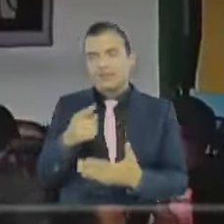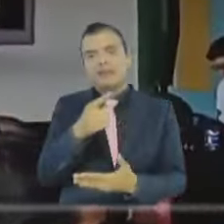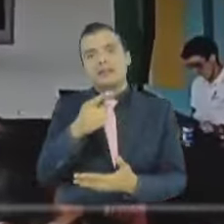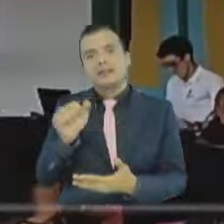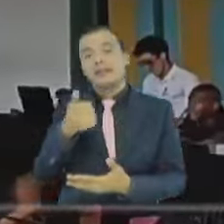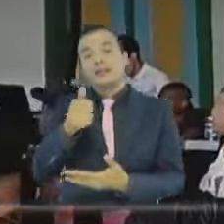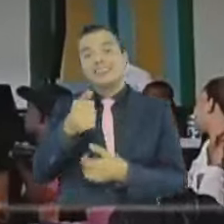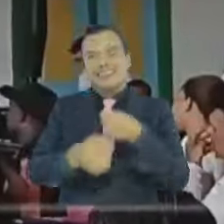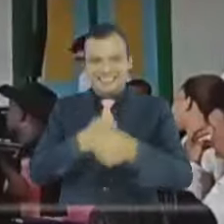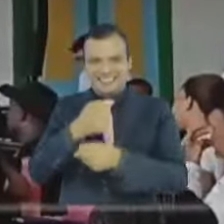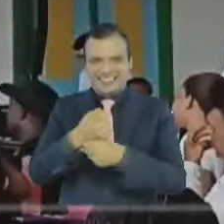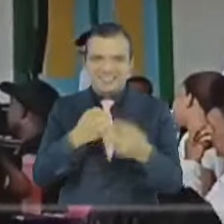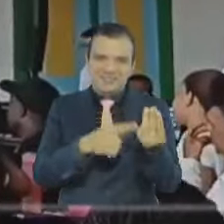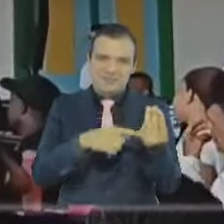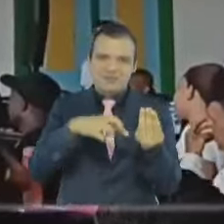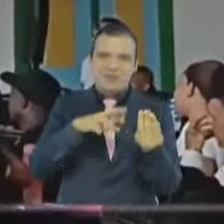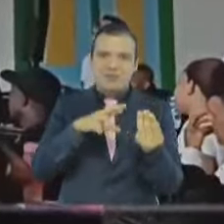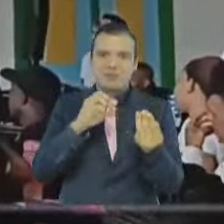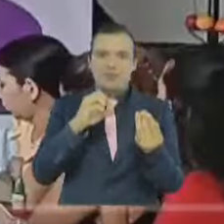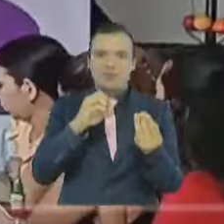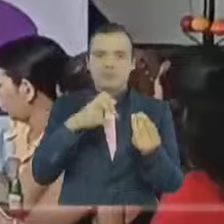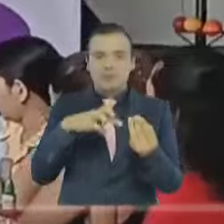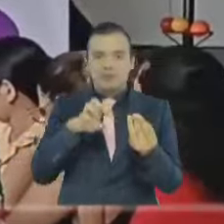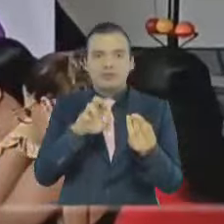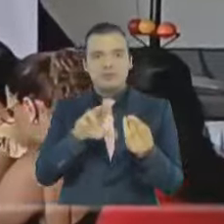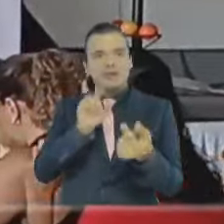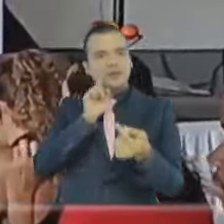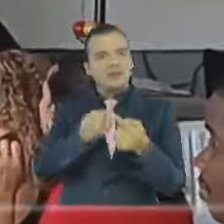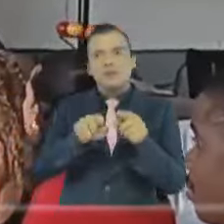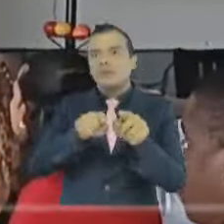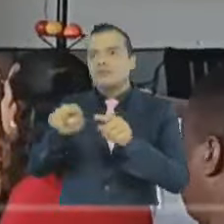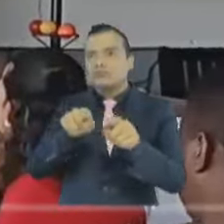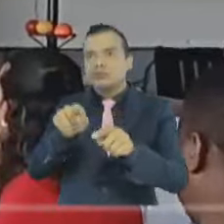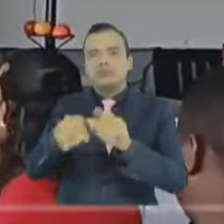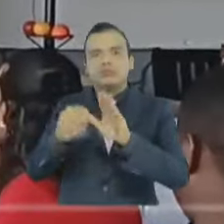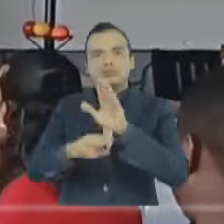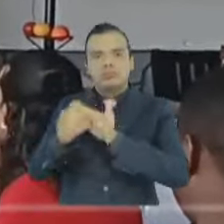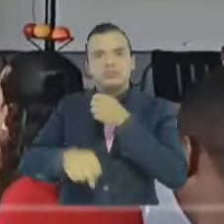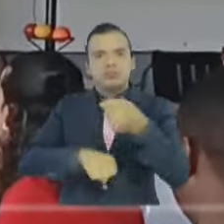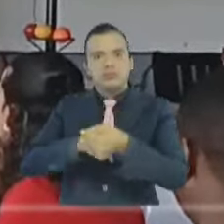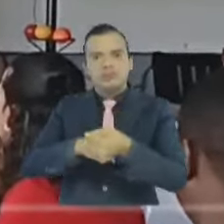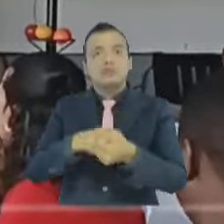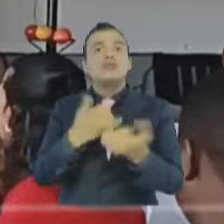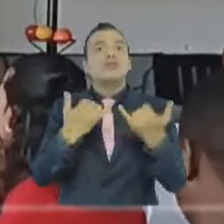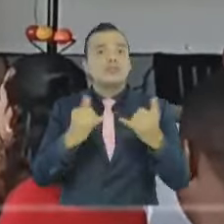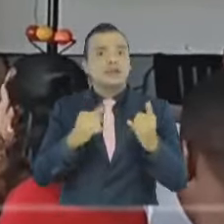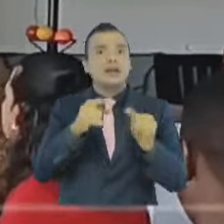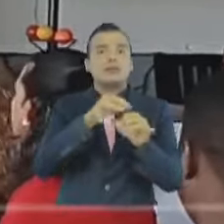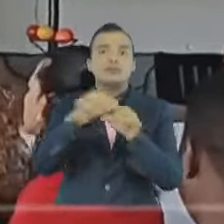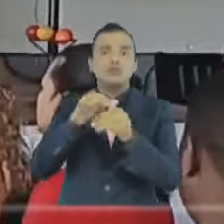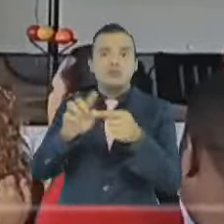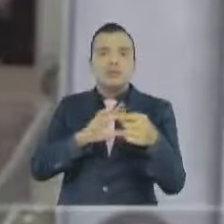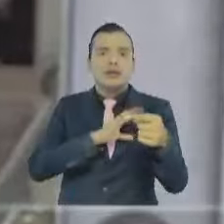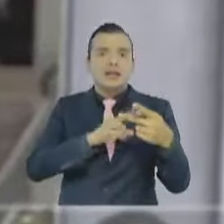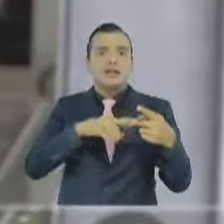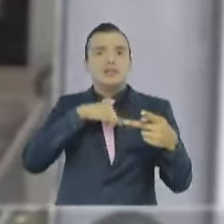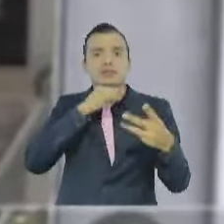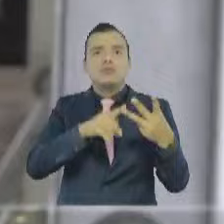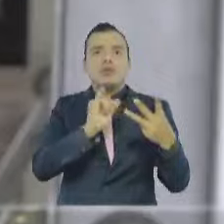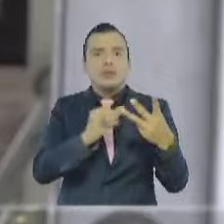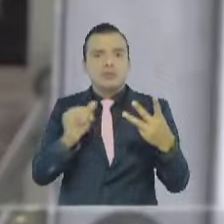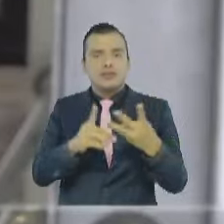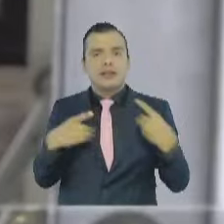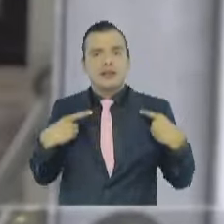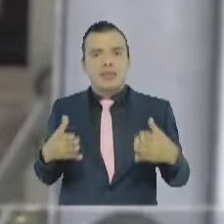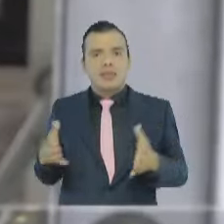Empleabilidad Prospera ha logrado impactar a más de 17.000 empresas en Cali, Yumbo, Jamundí, Dagua, Víquez y La Cumbre. Es un sitio en el que no solamente recibes